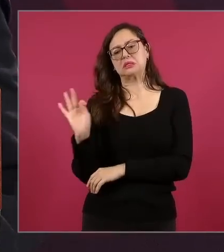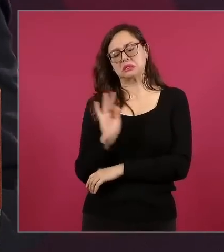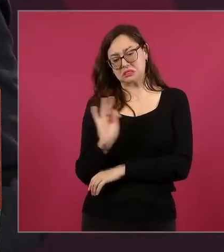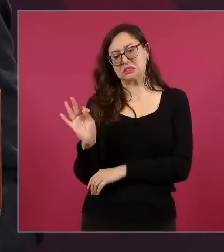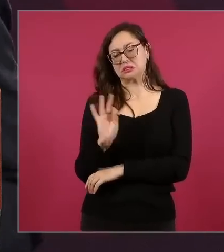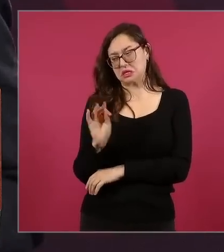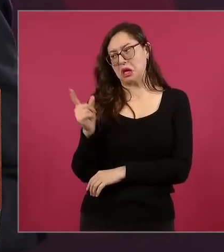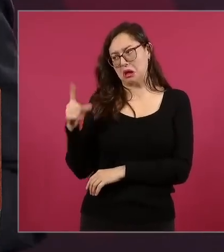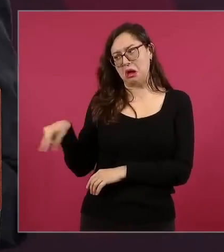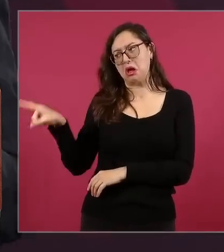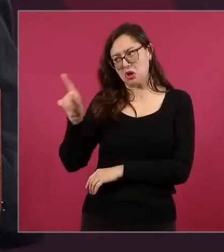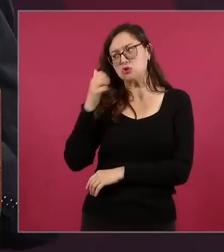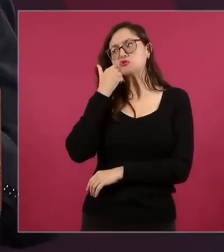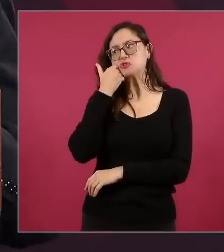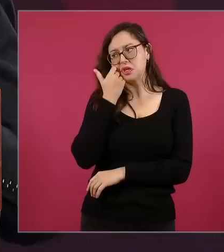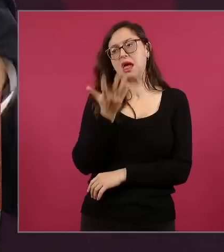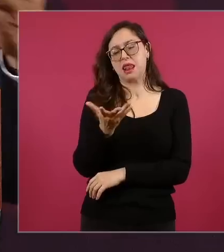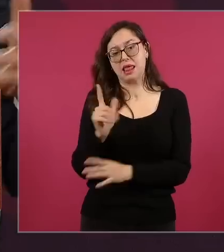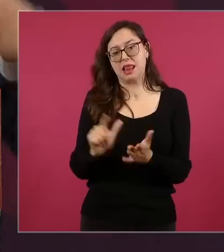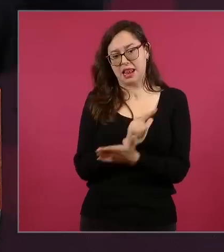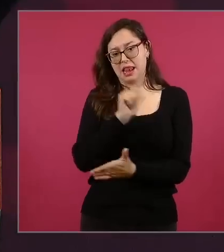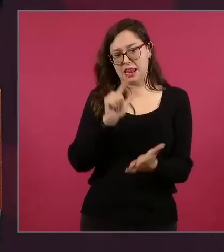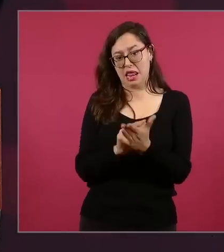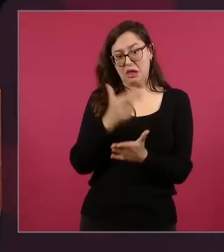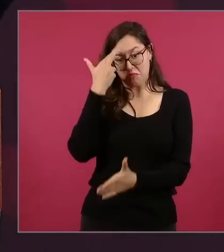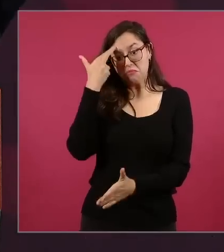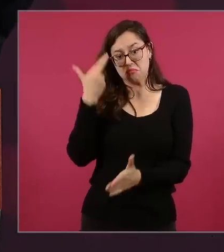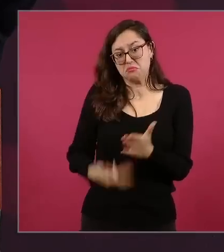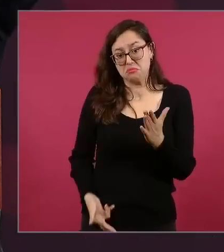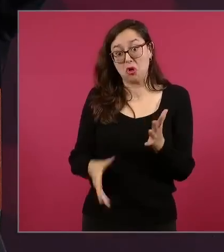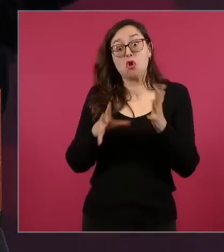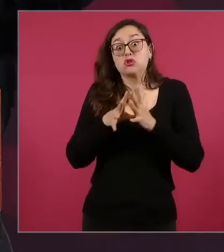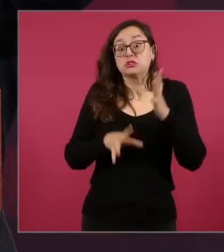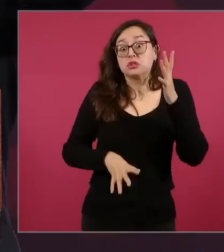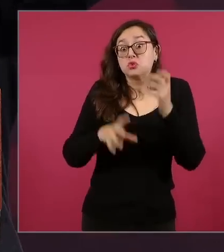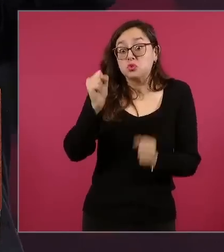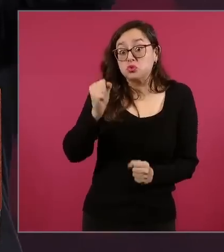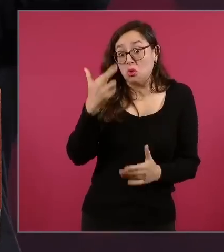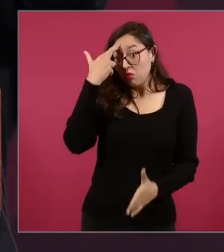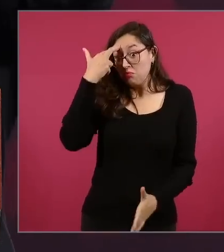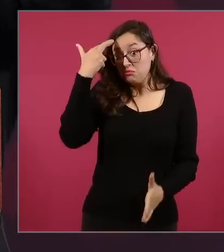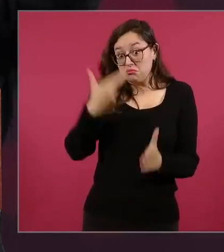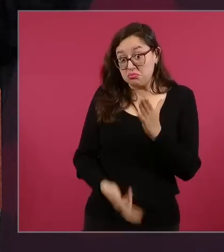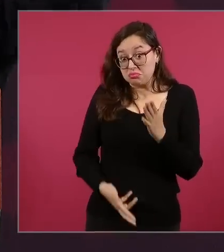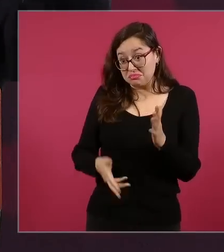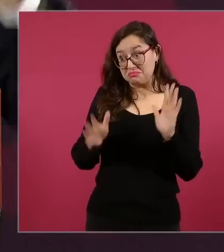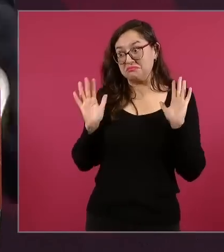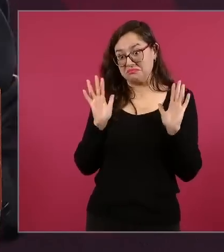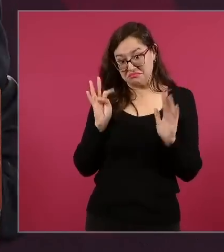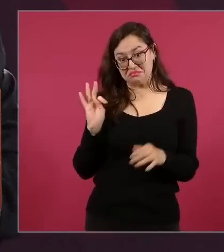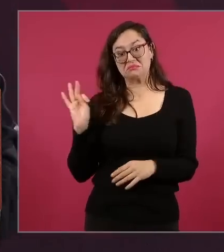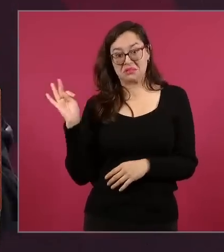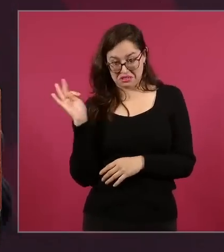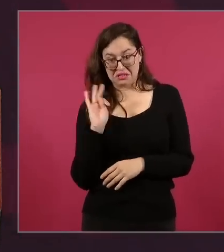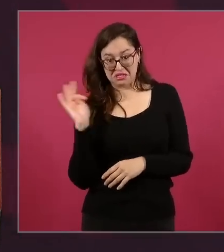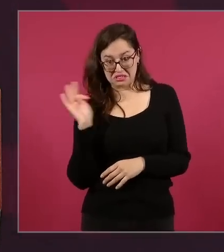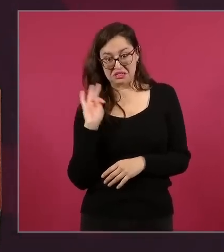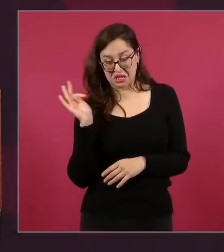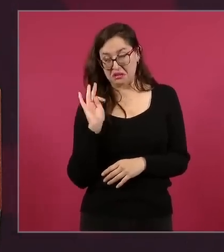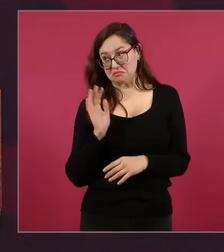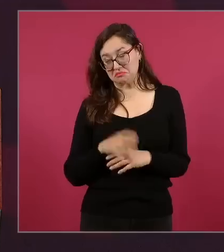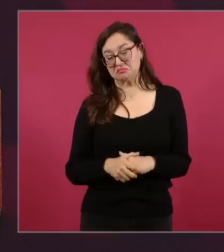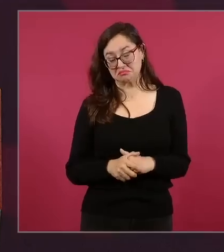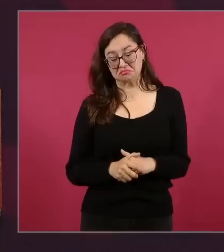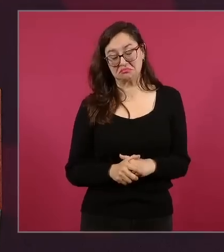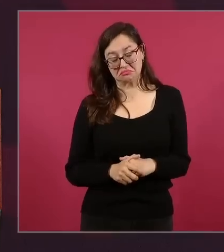las normas, leyes, la Constitución. Bueno, los integrantes actuales del Poder